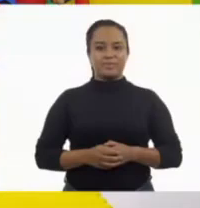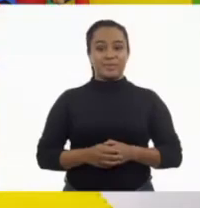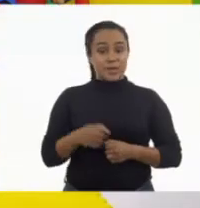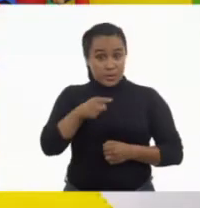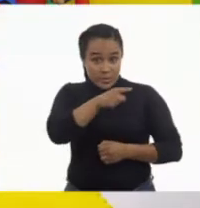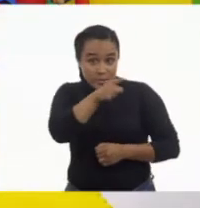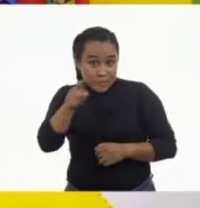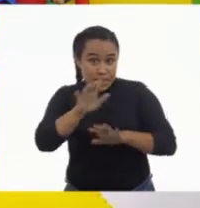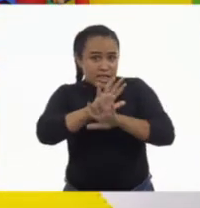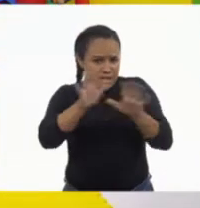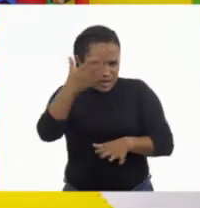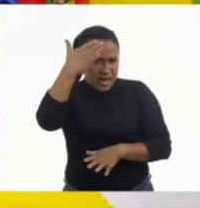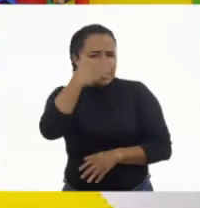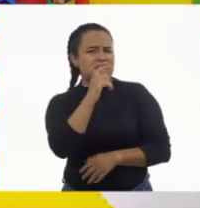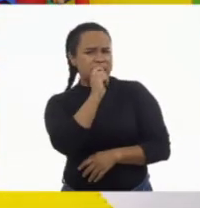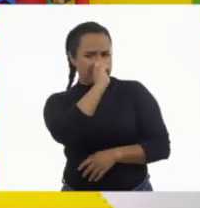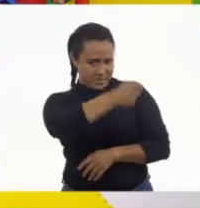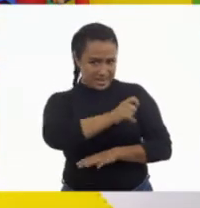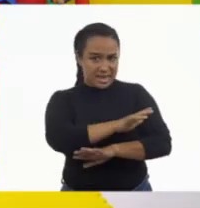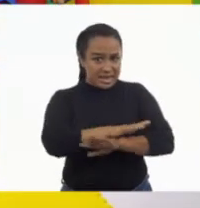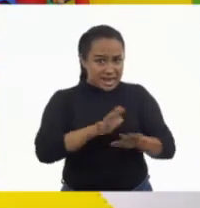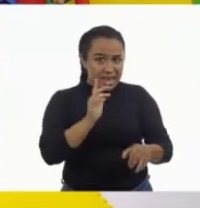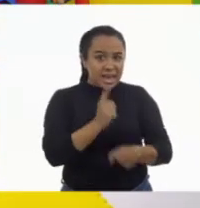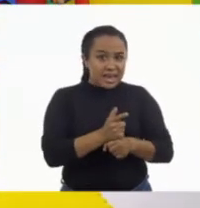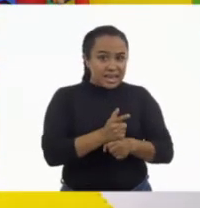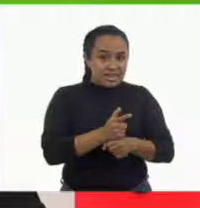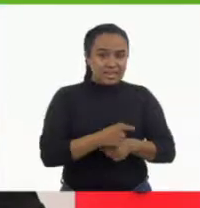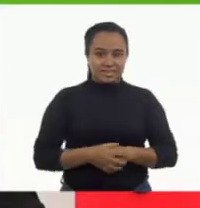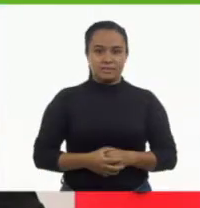¿Ustedes en casa ya saben de qué se trata?